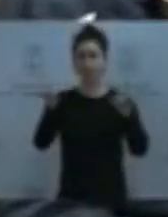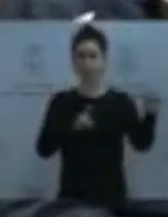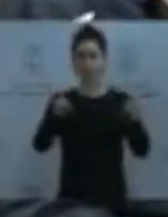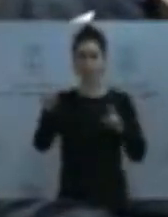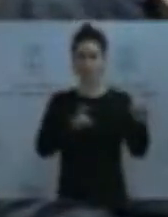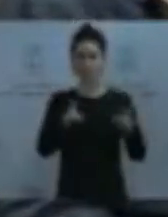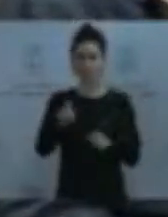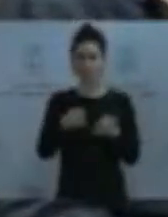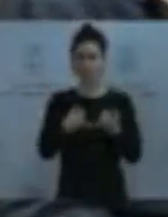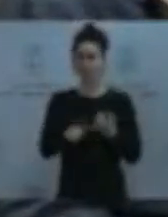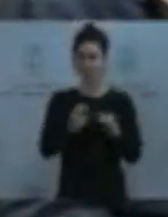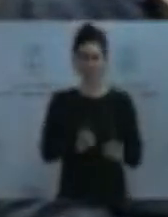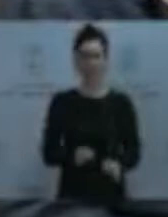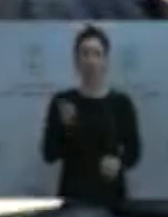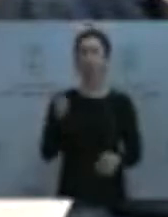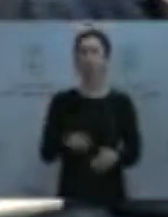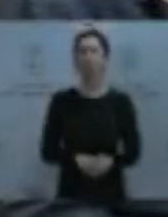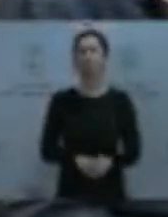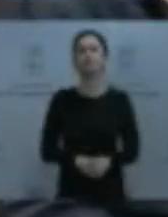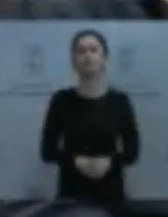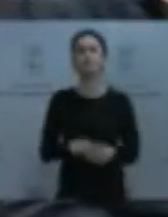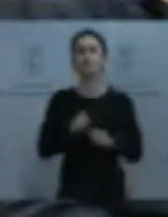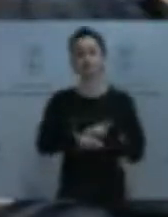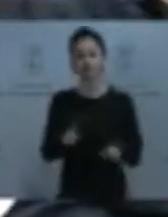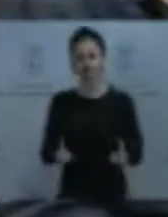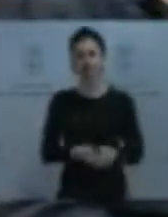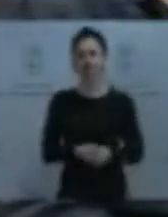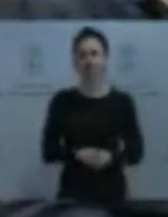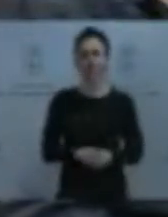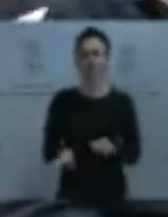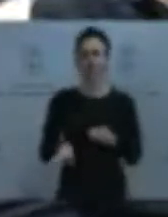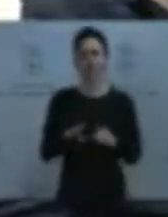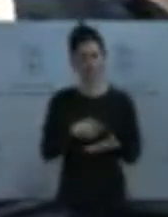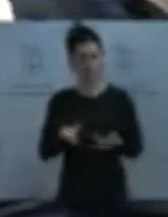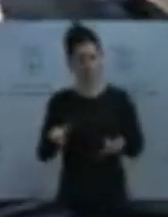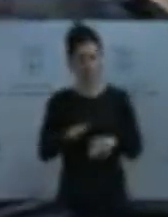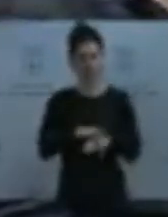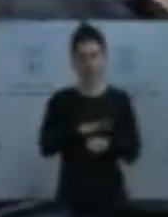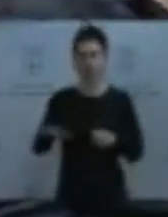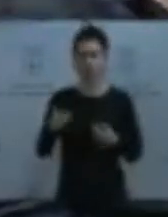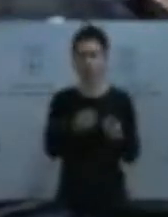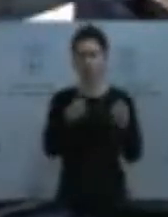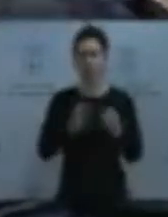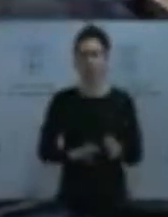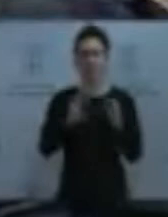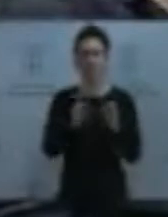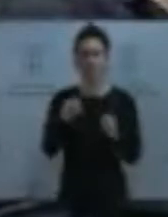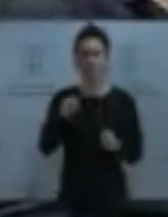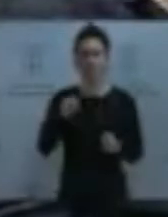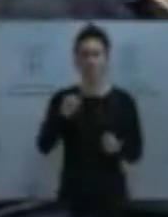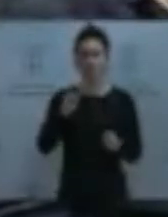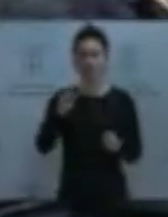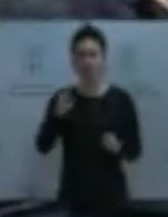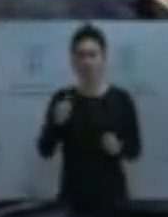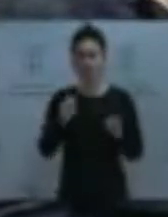Y ni siquiera, como compensación para cubrir esas necesidades específicas, Hitpa estableció esa tarifa de alta y uso del servicio de televisión